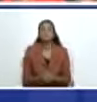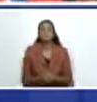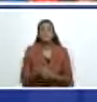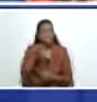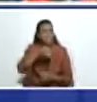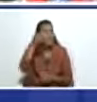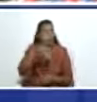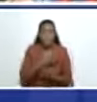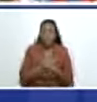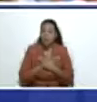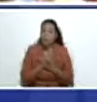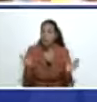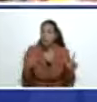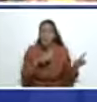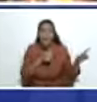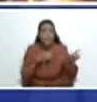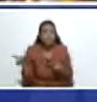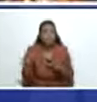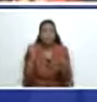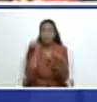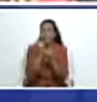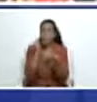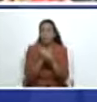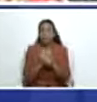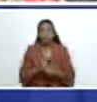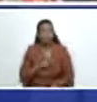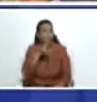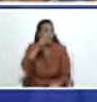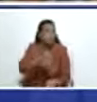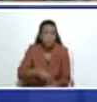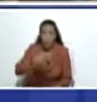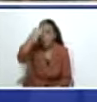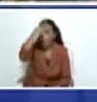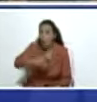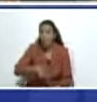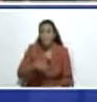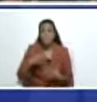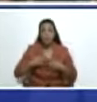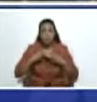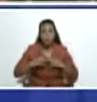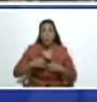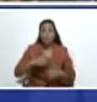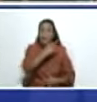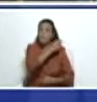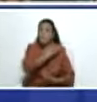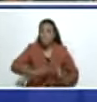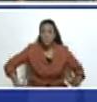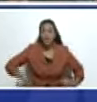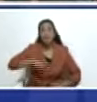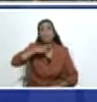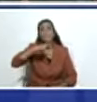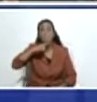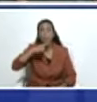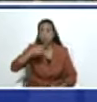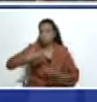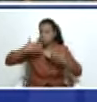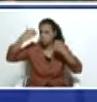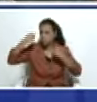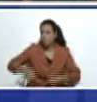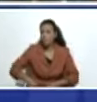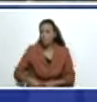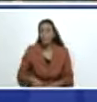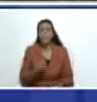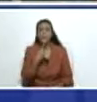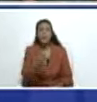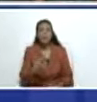siempre prestos y listos. Donde hay un miliciano está presente la patria. Atención, milicianos. ¿Cómo es que dice el